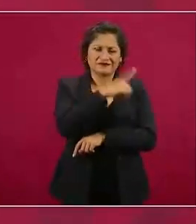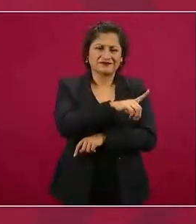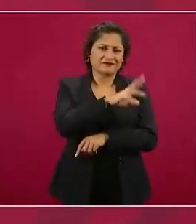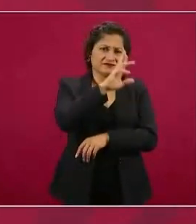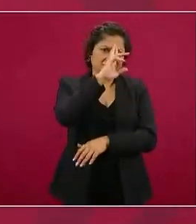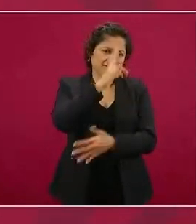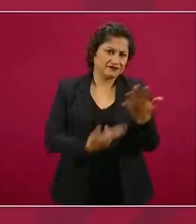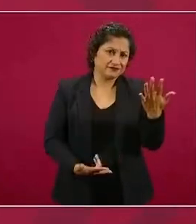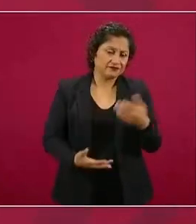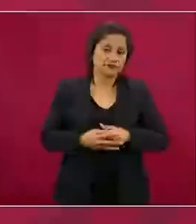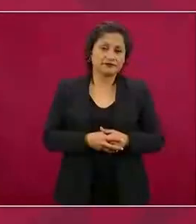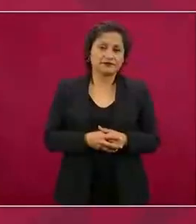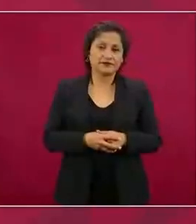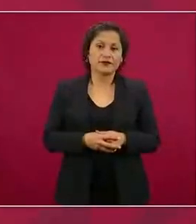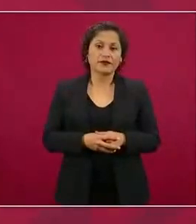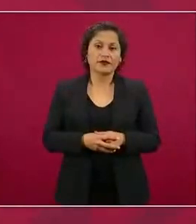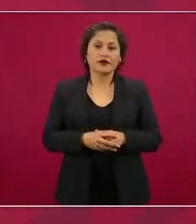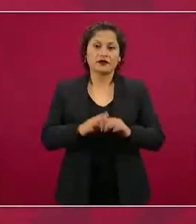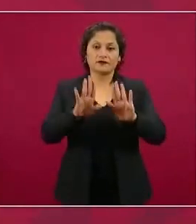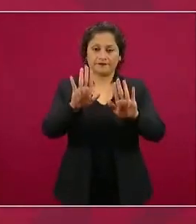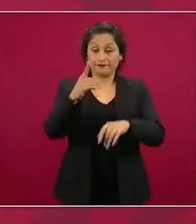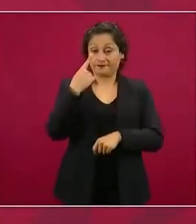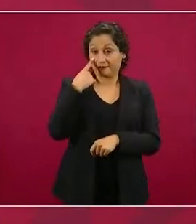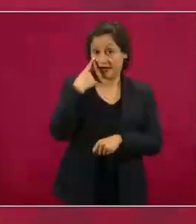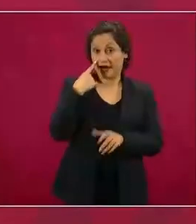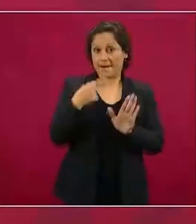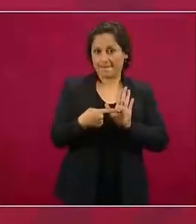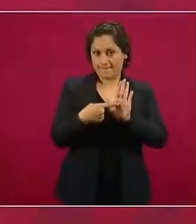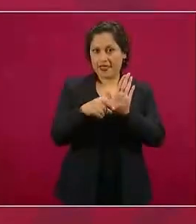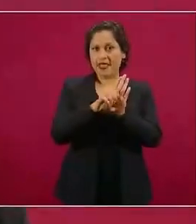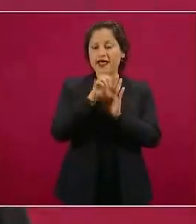Solo pongo un ejemplo,